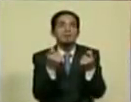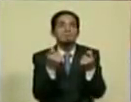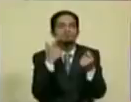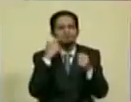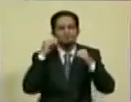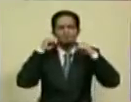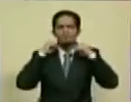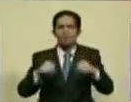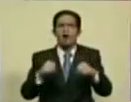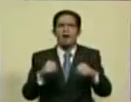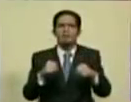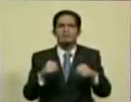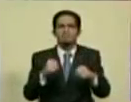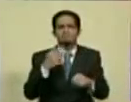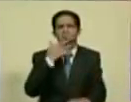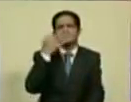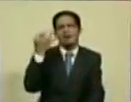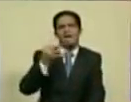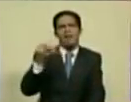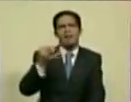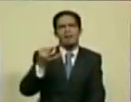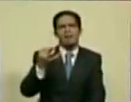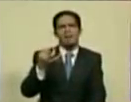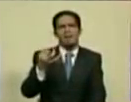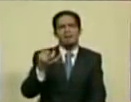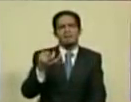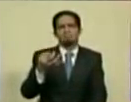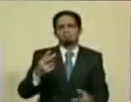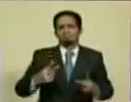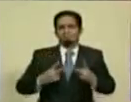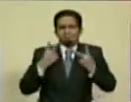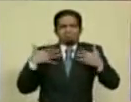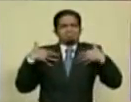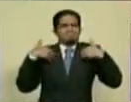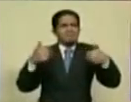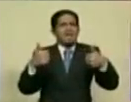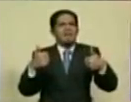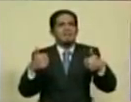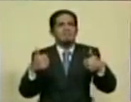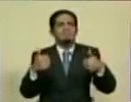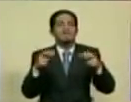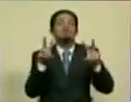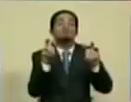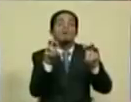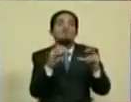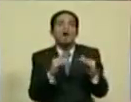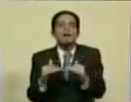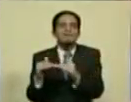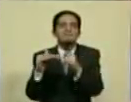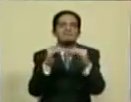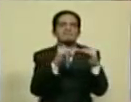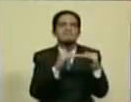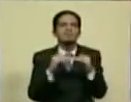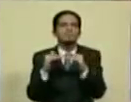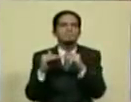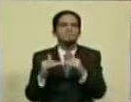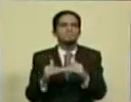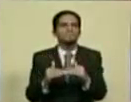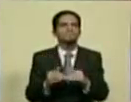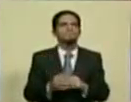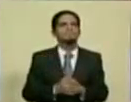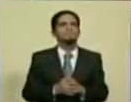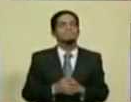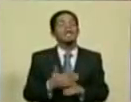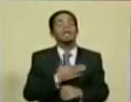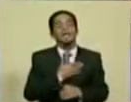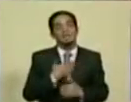robusta, real, virtuosa, sana, de nuevos equilibrios. Así que queríamos